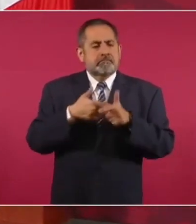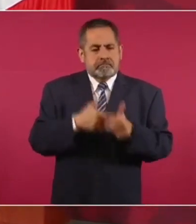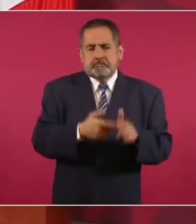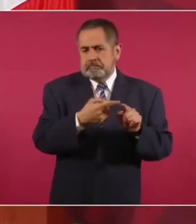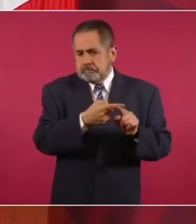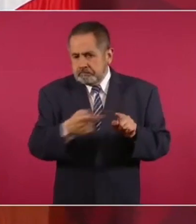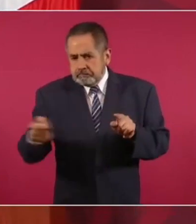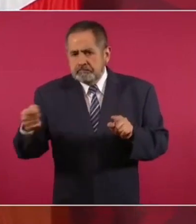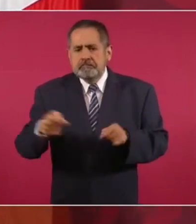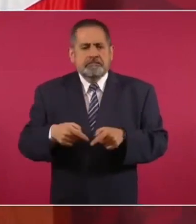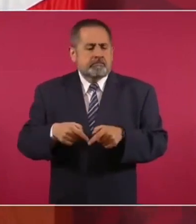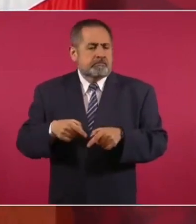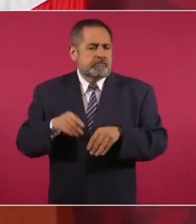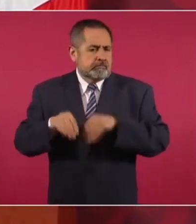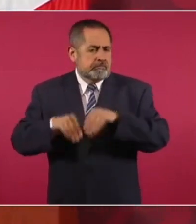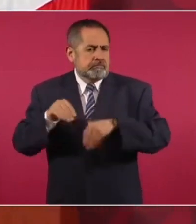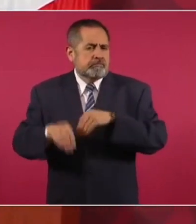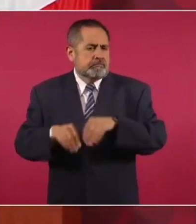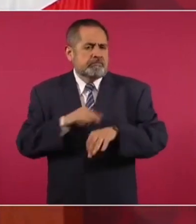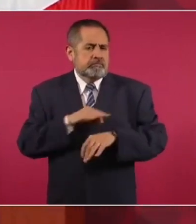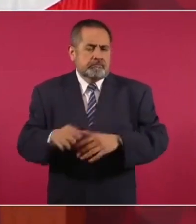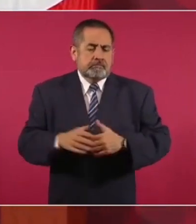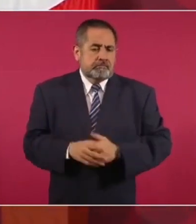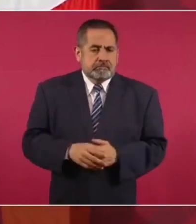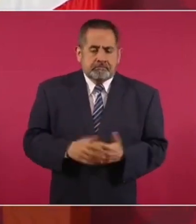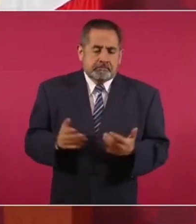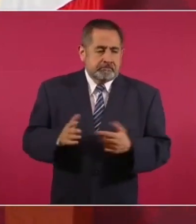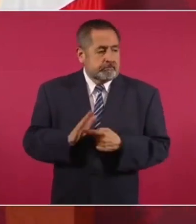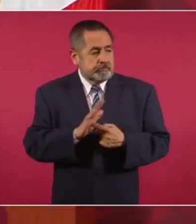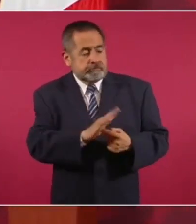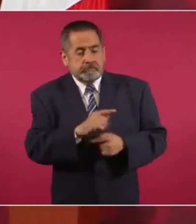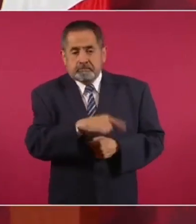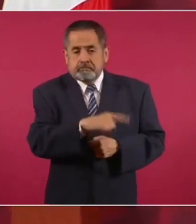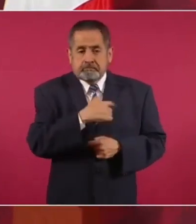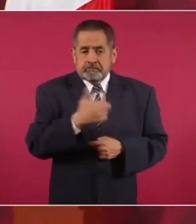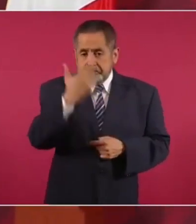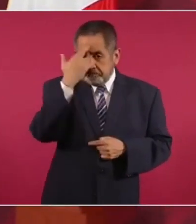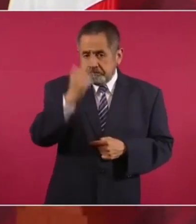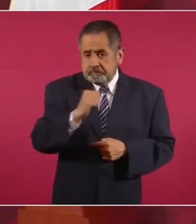pues se demostró que no tenían razón,